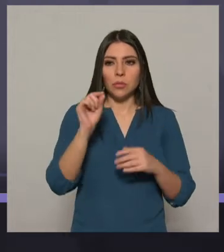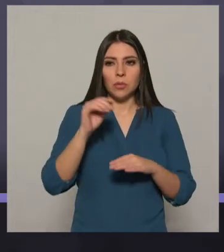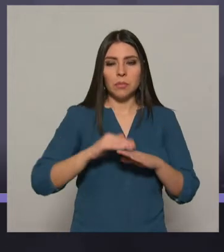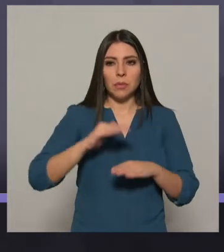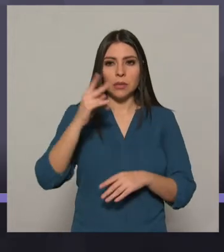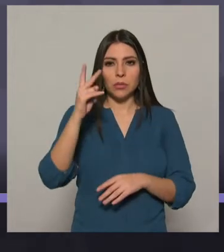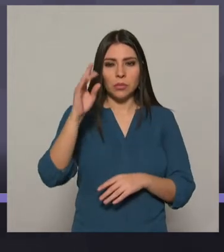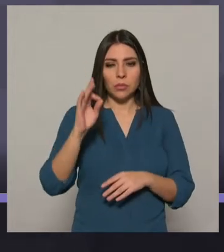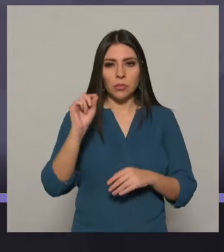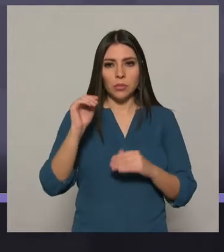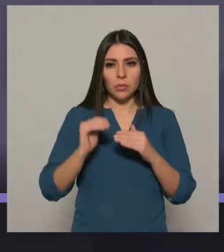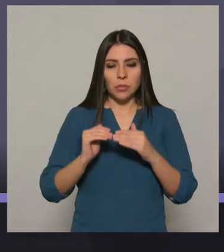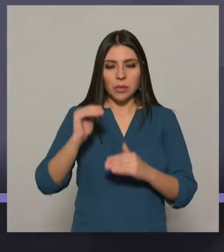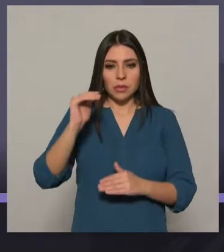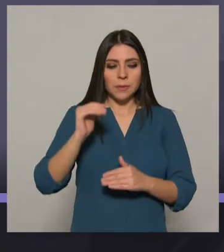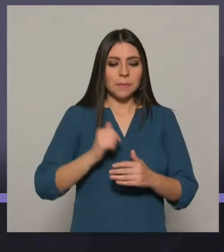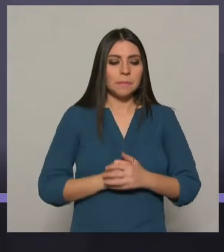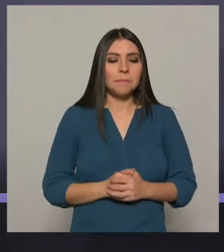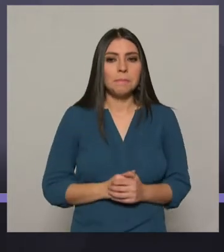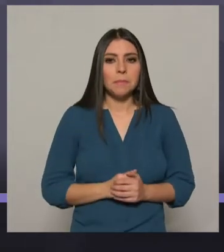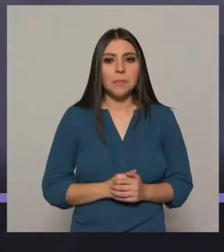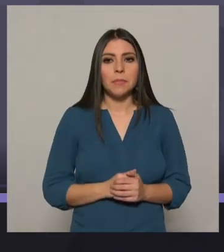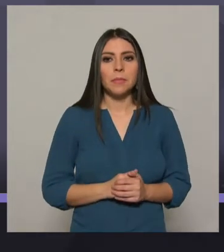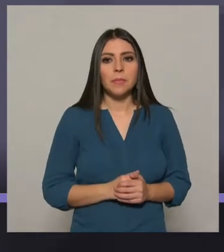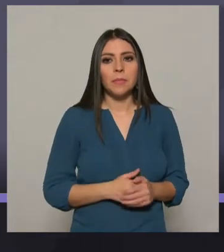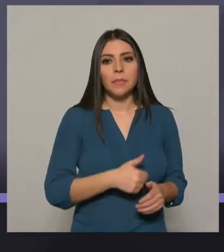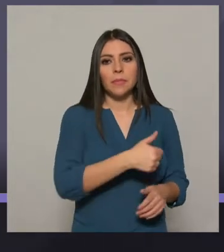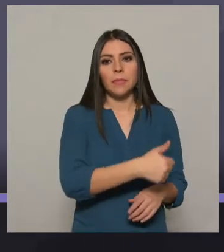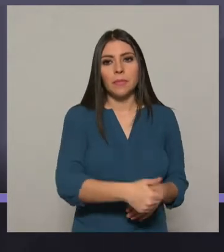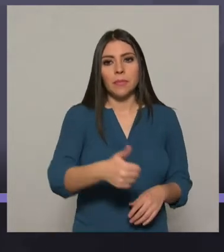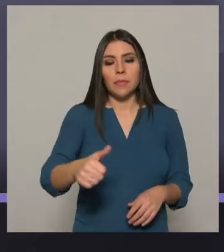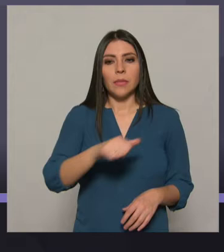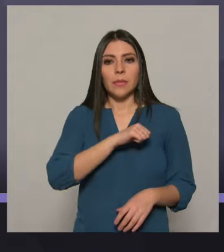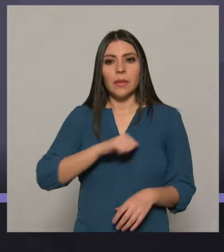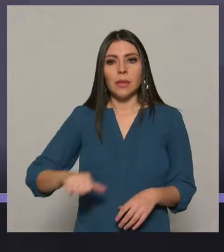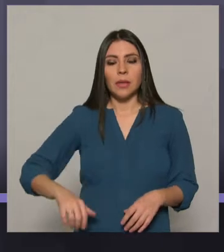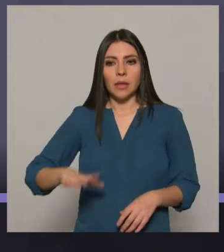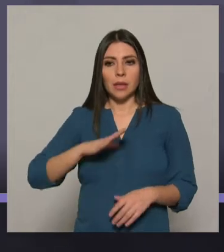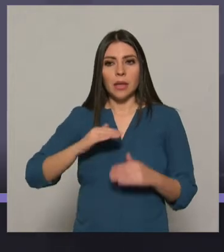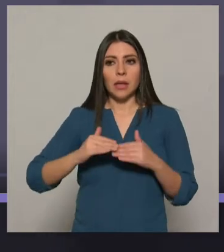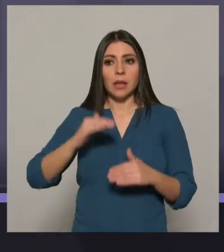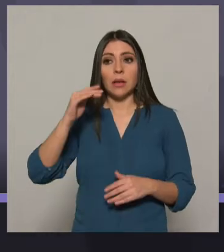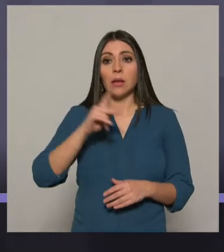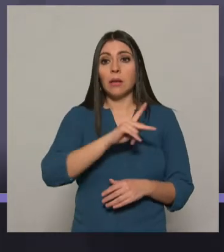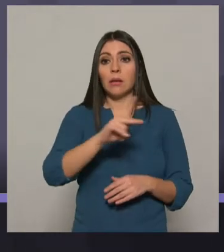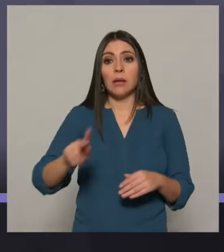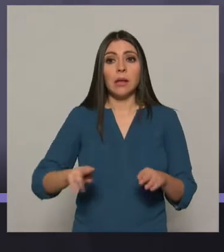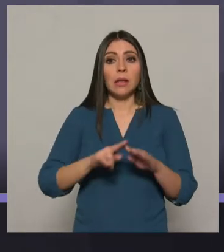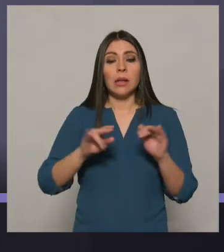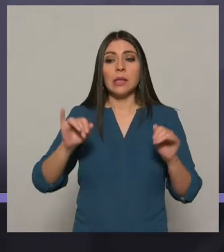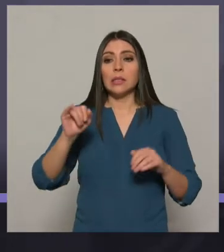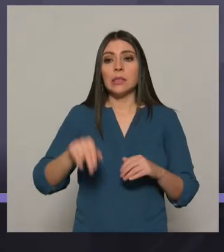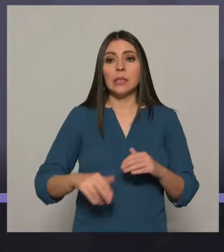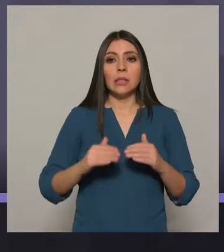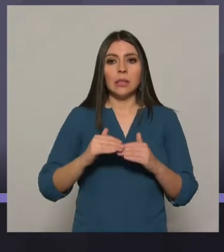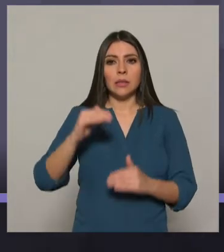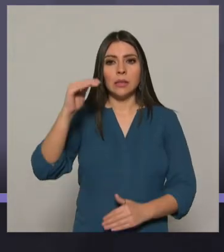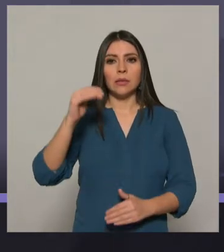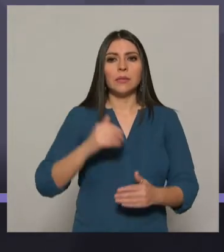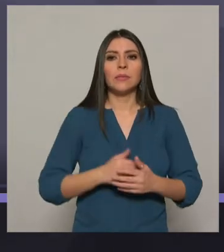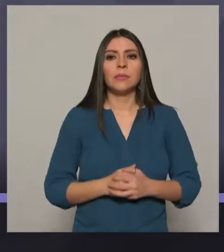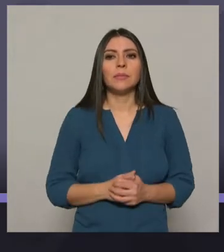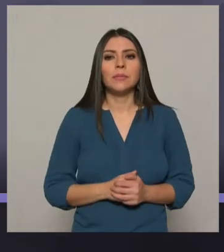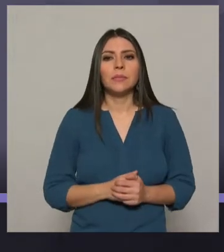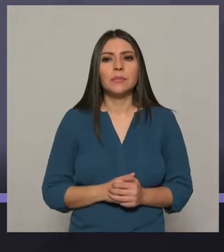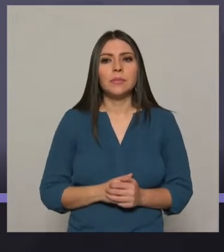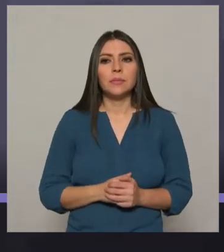del 2%, pero cada una de las alcaldías tiene incremento, ninguna se queda sin incremento. Perdón, Lizeth, sí. La alcaldía que